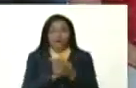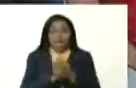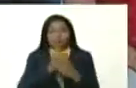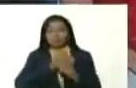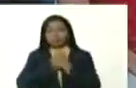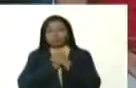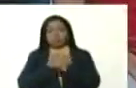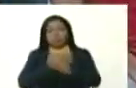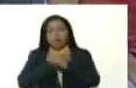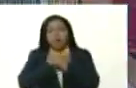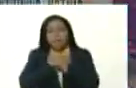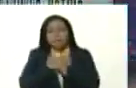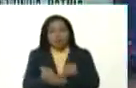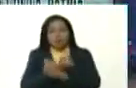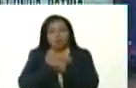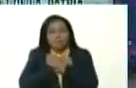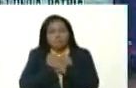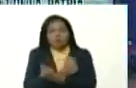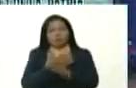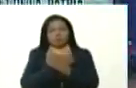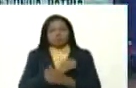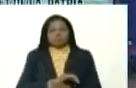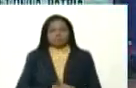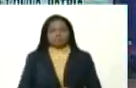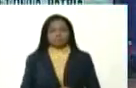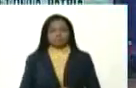amor, amor.